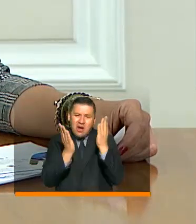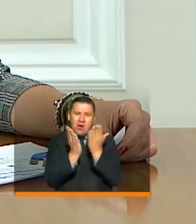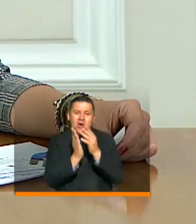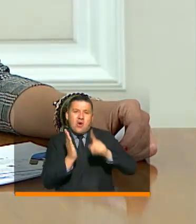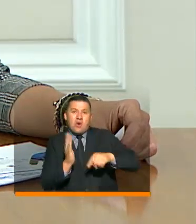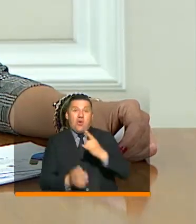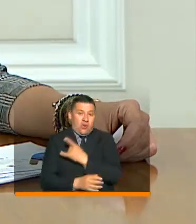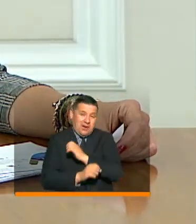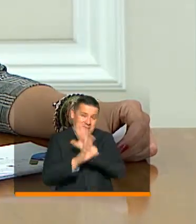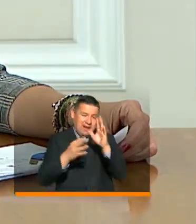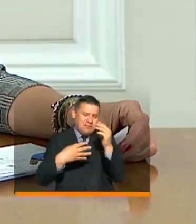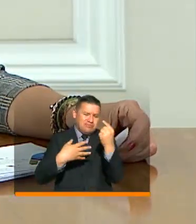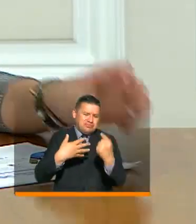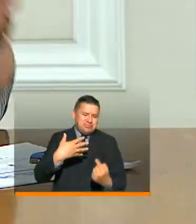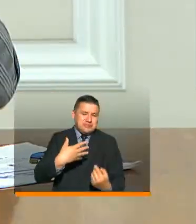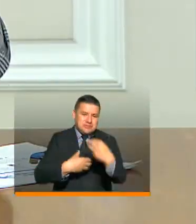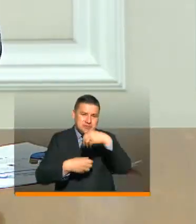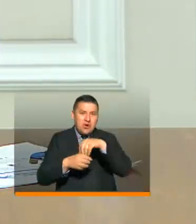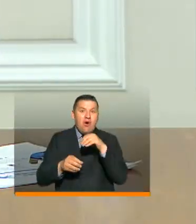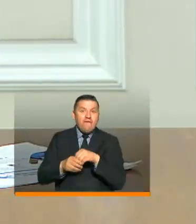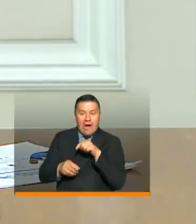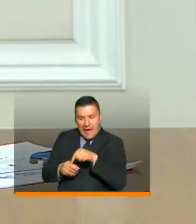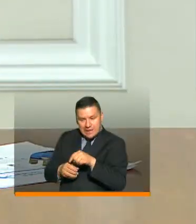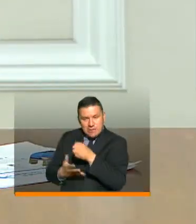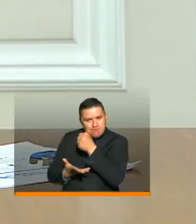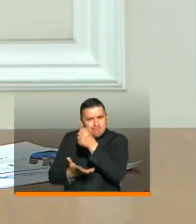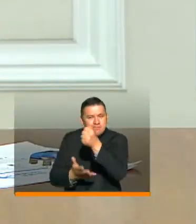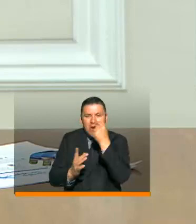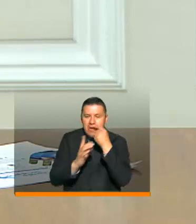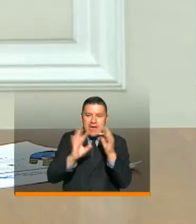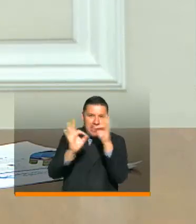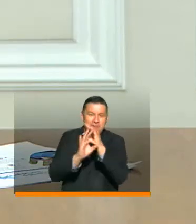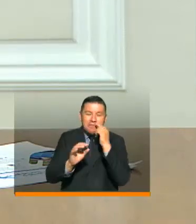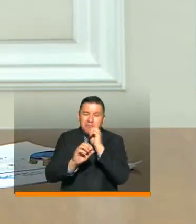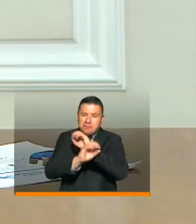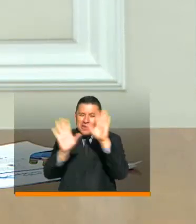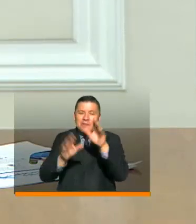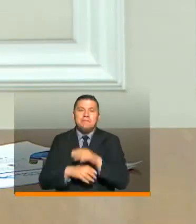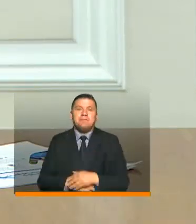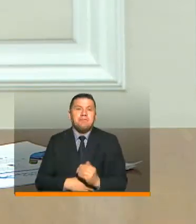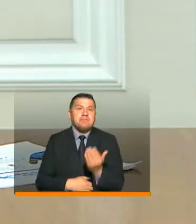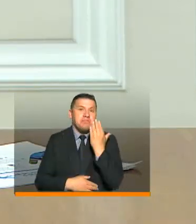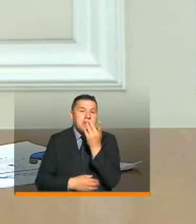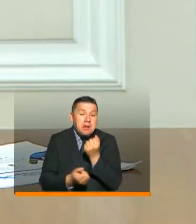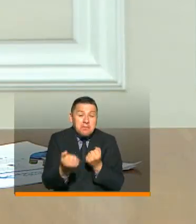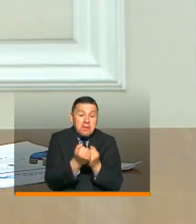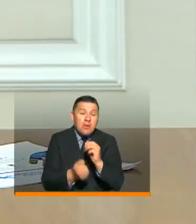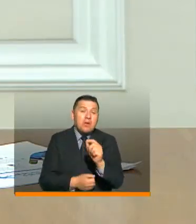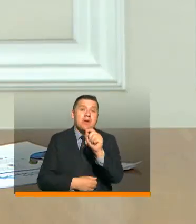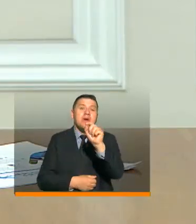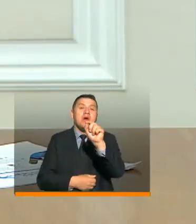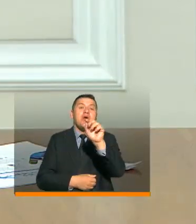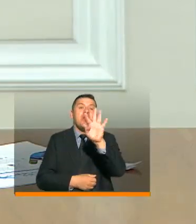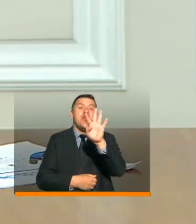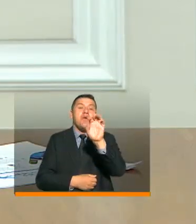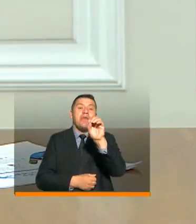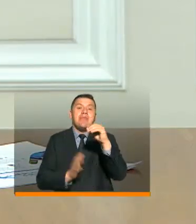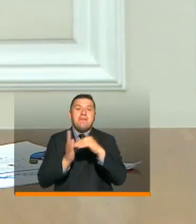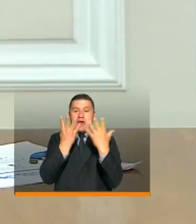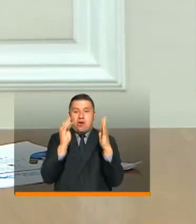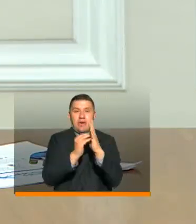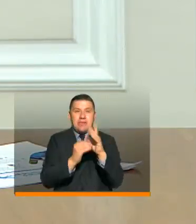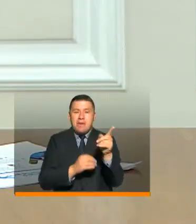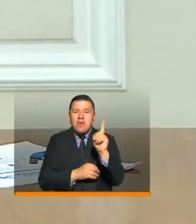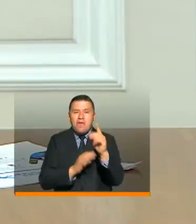educación superior. Este fondo, presidente, para darle unas cifras de magnitud a los televidentes, ha permitido apoyar a más de 90.000 familias cuyos